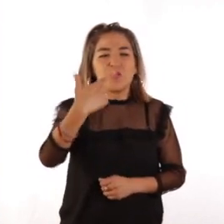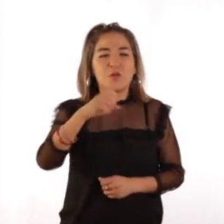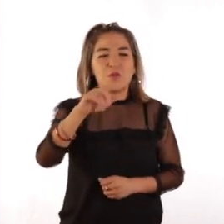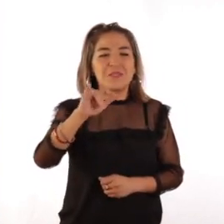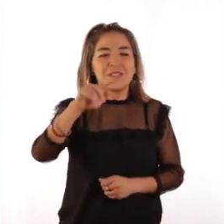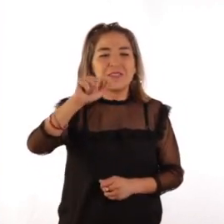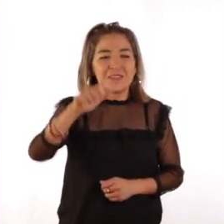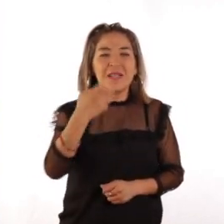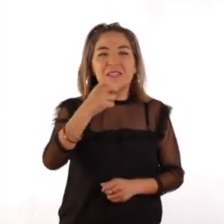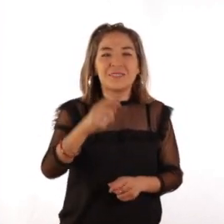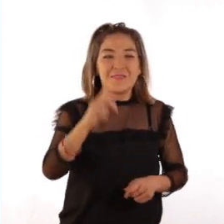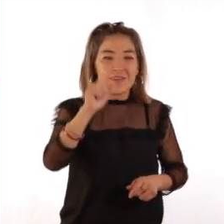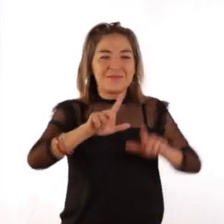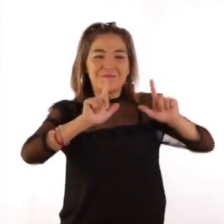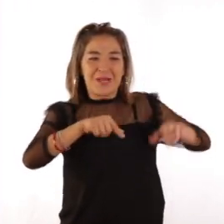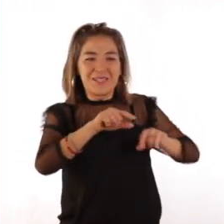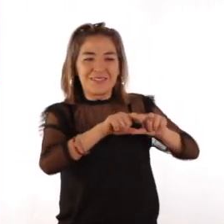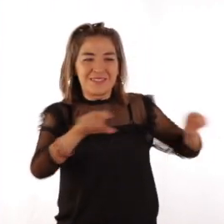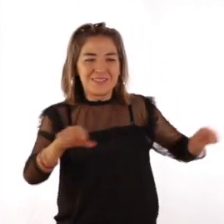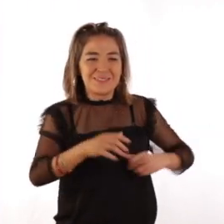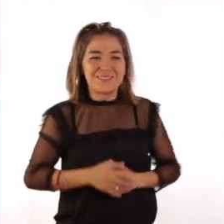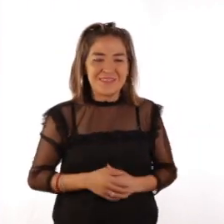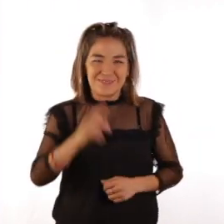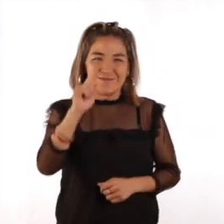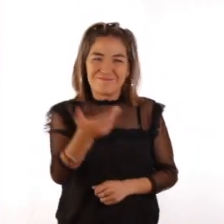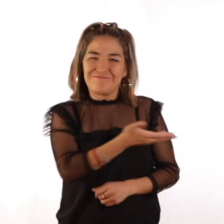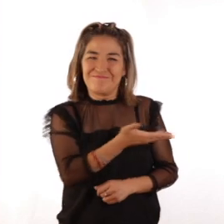Zoncolica. Las direcciones de nuestras redes